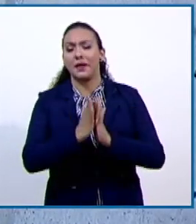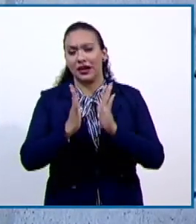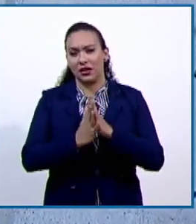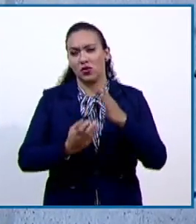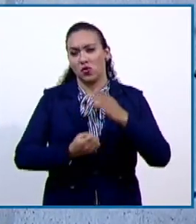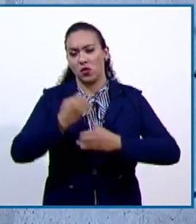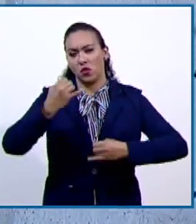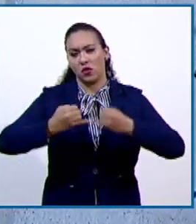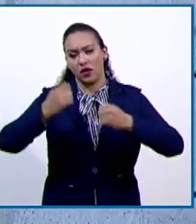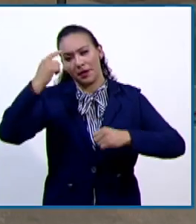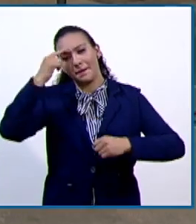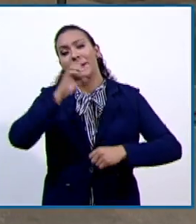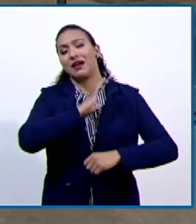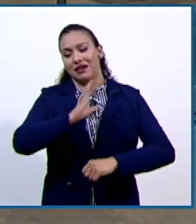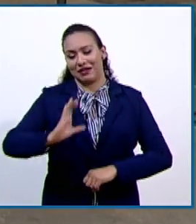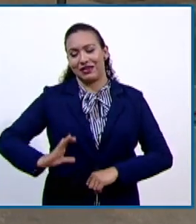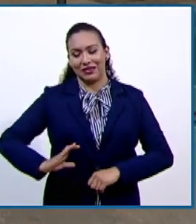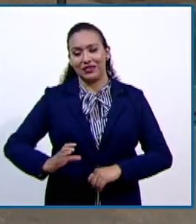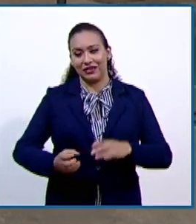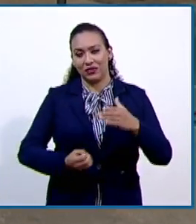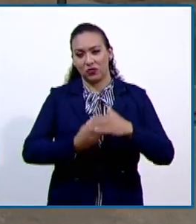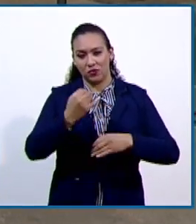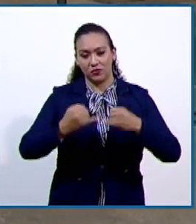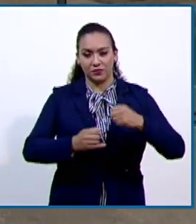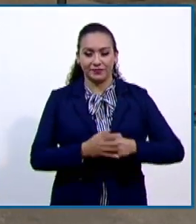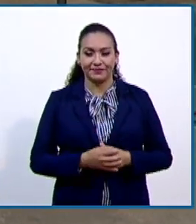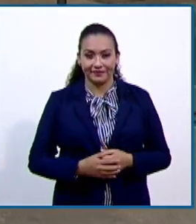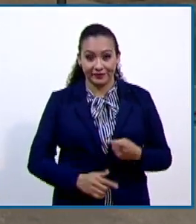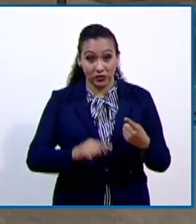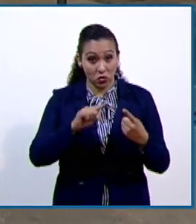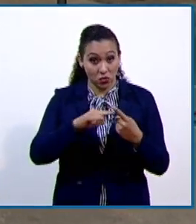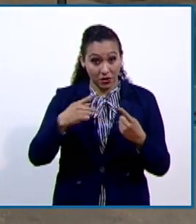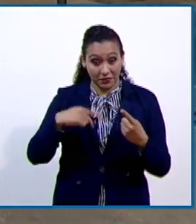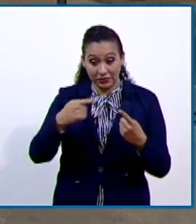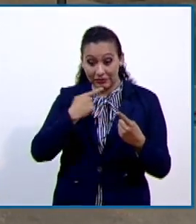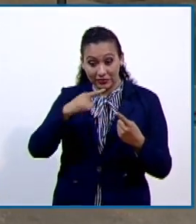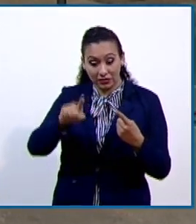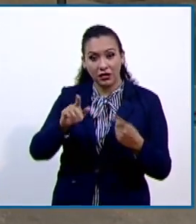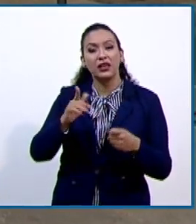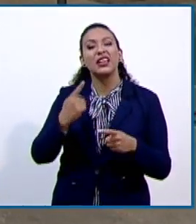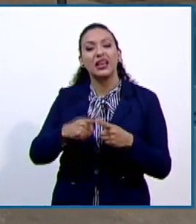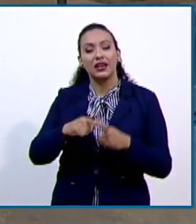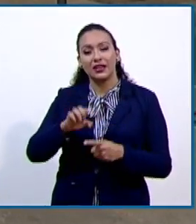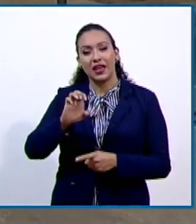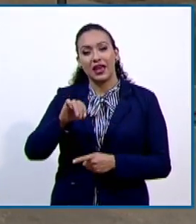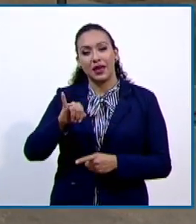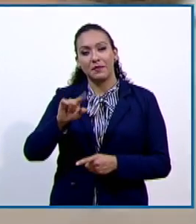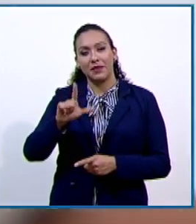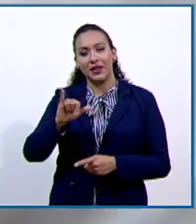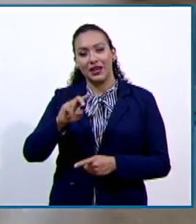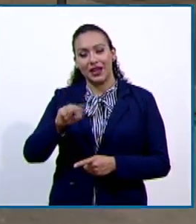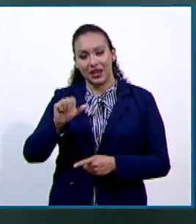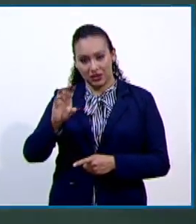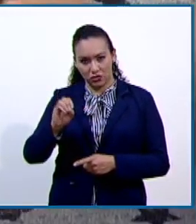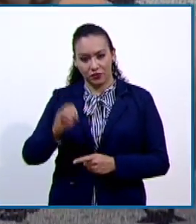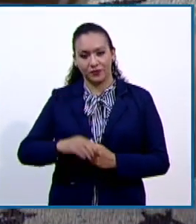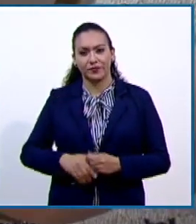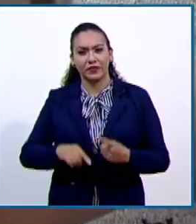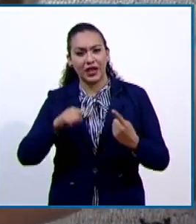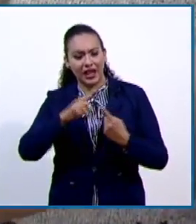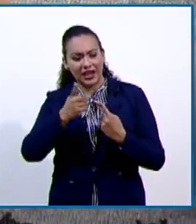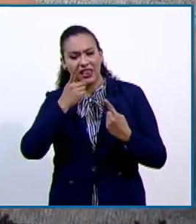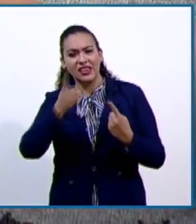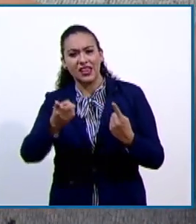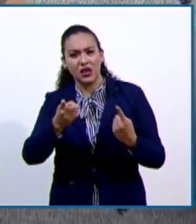de candidatos para la elección judicial. Uno de ellos fue promovido por Emiliano Zapata Sandoval Blasco, quien impugna